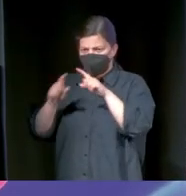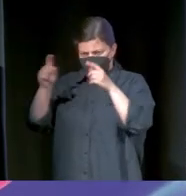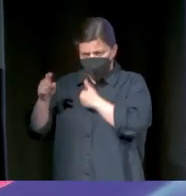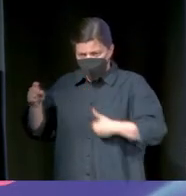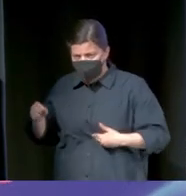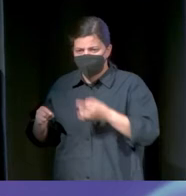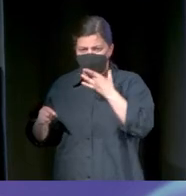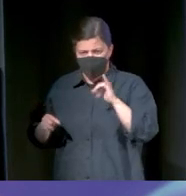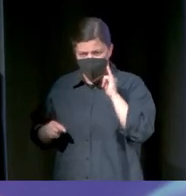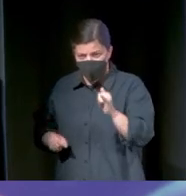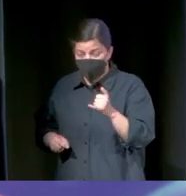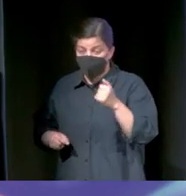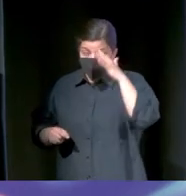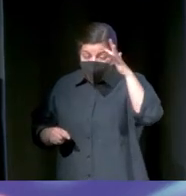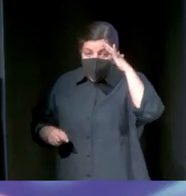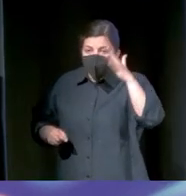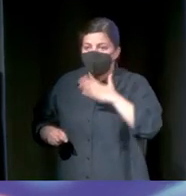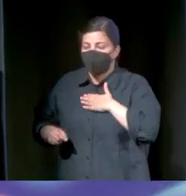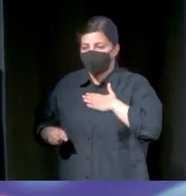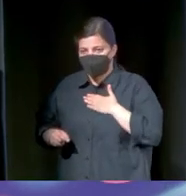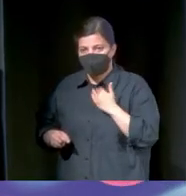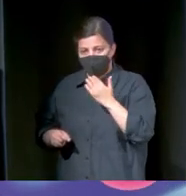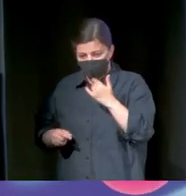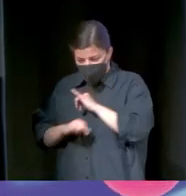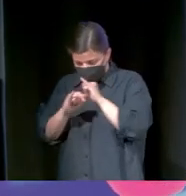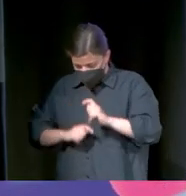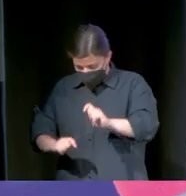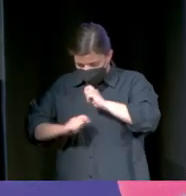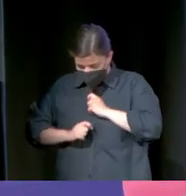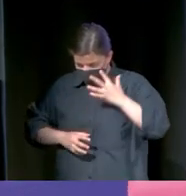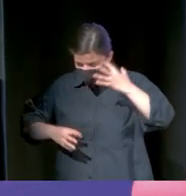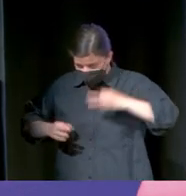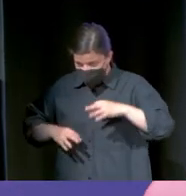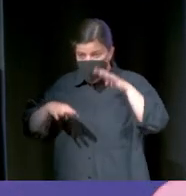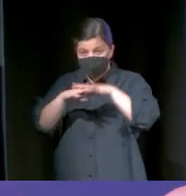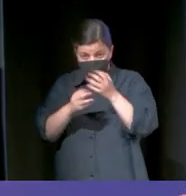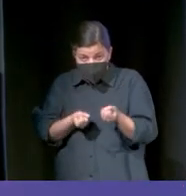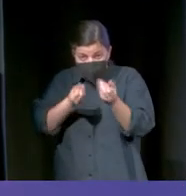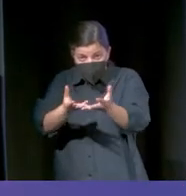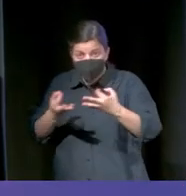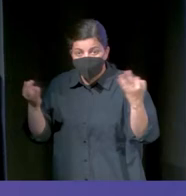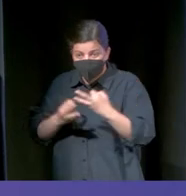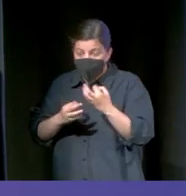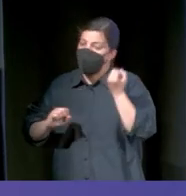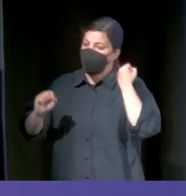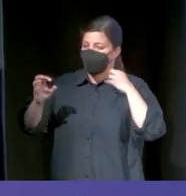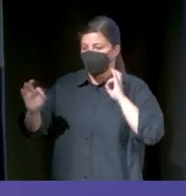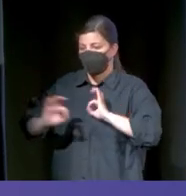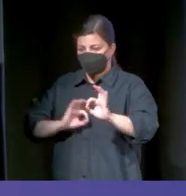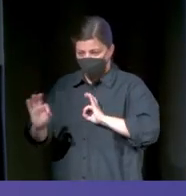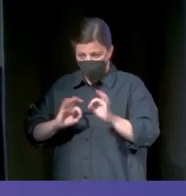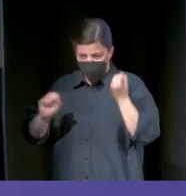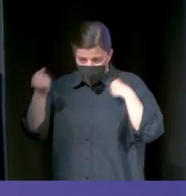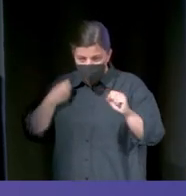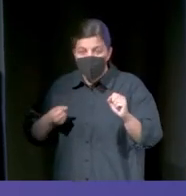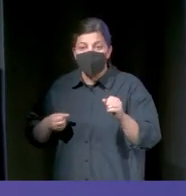tengo un bar mi sueño lo que a mí realmente me hace feliz y que muestro en redes es el espectáculo y al final con